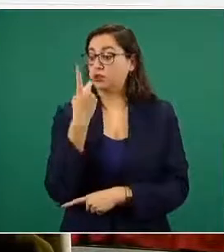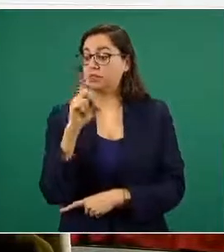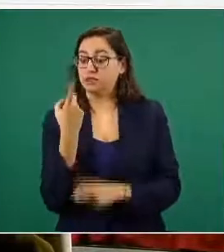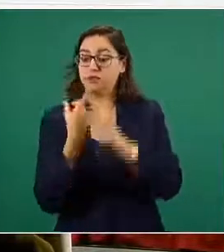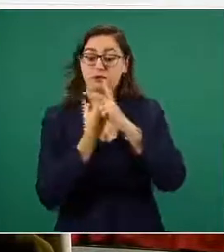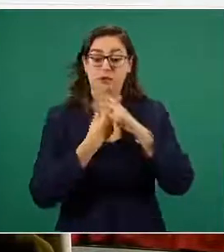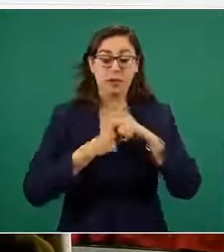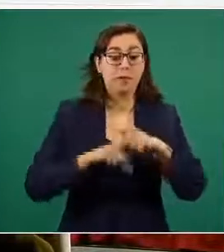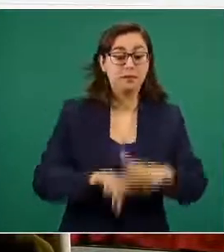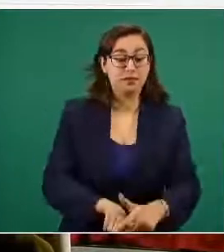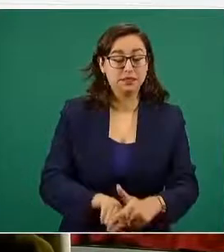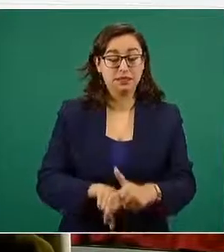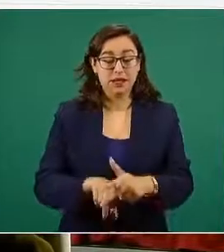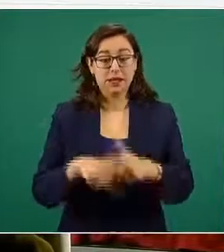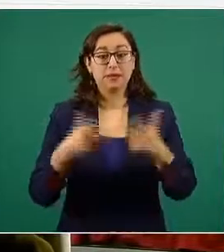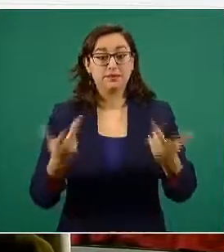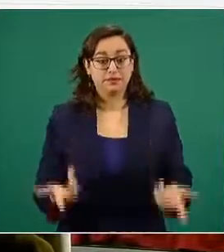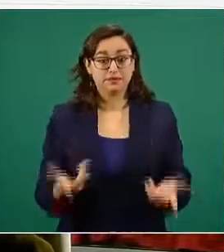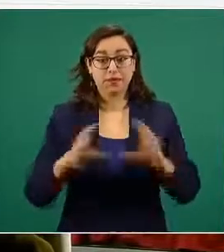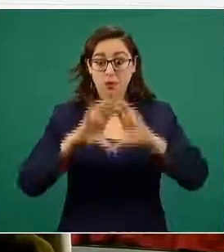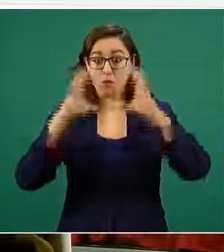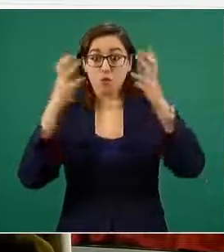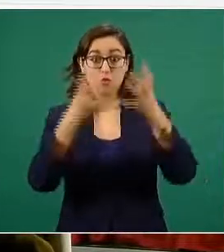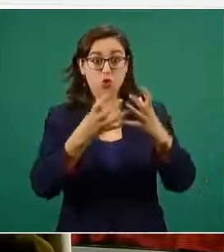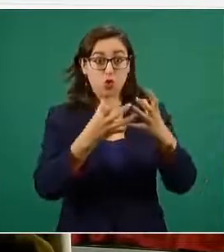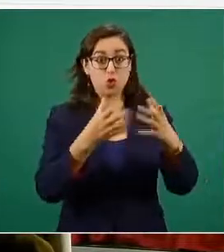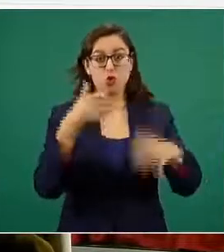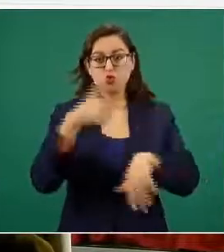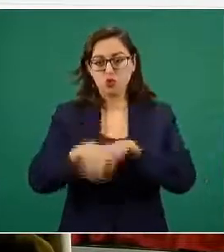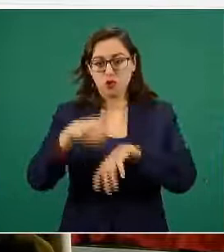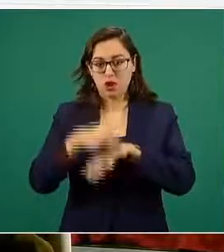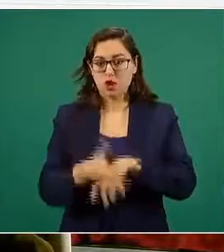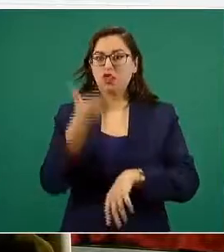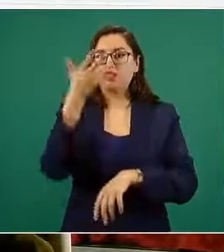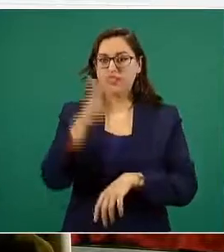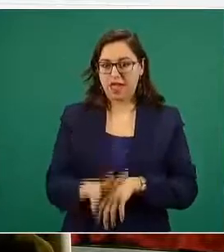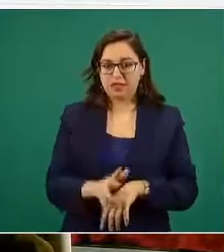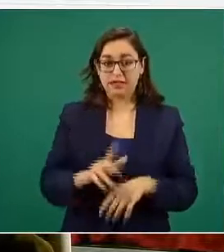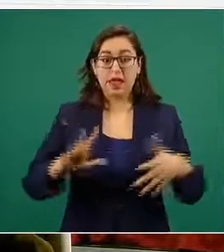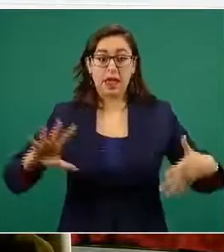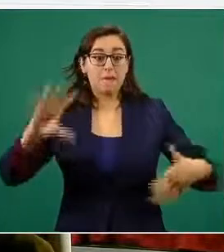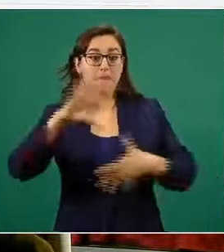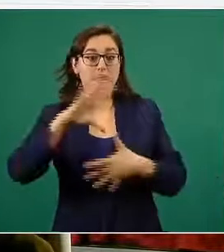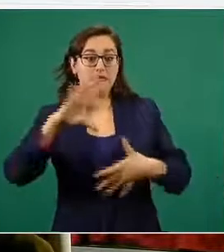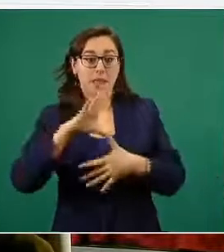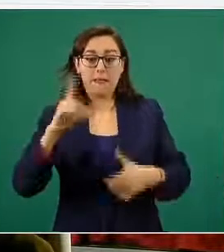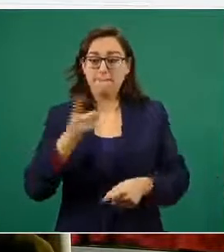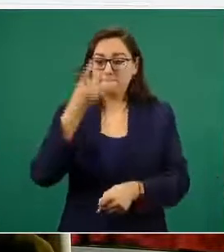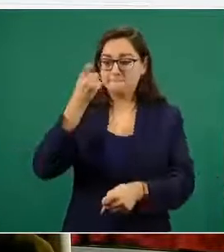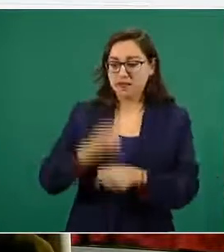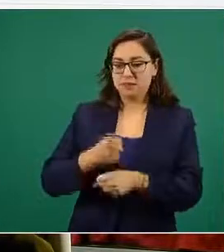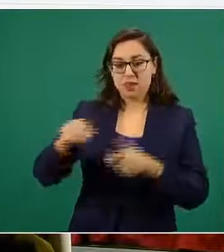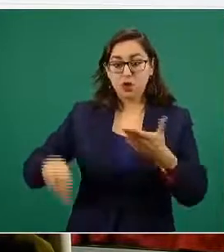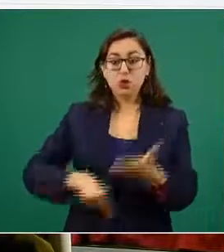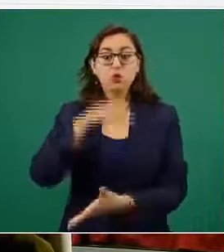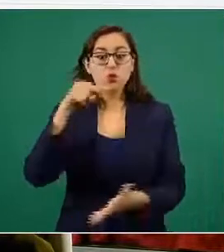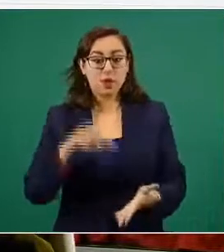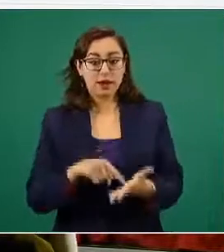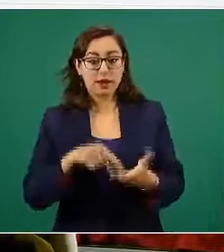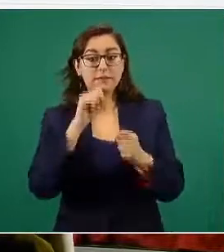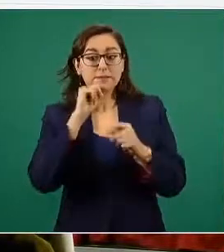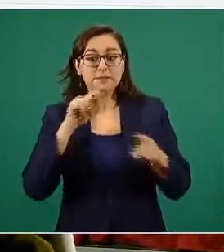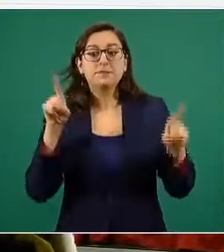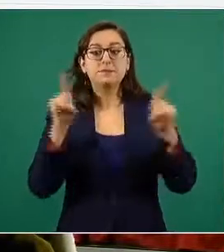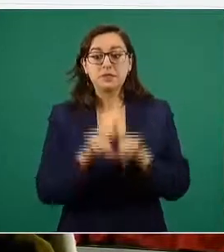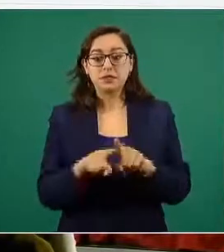arrancar la vacunación, el primero en América Latina, y somos en este momento el número 13 en términos de el número